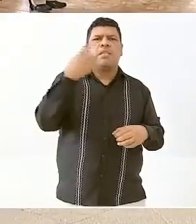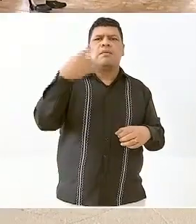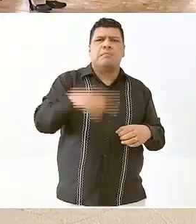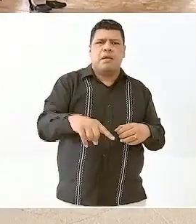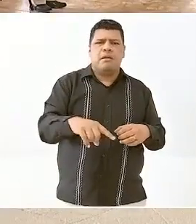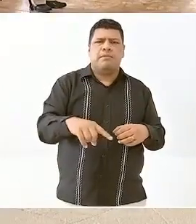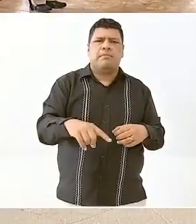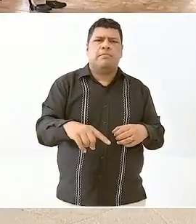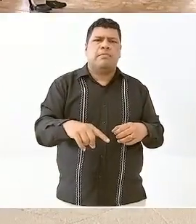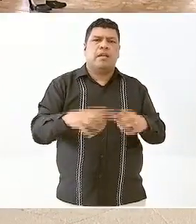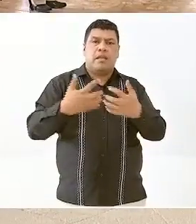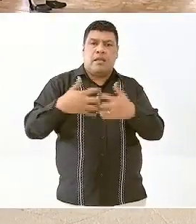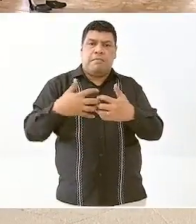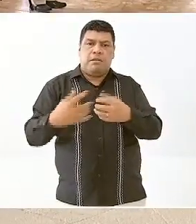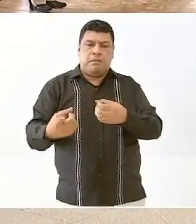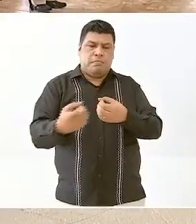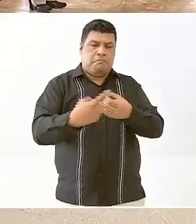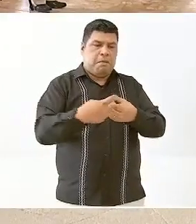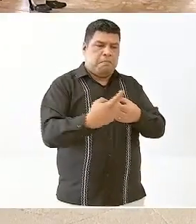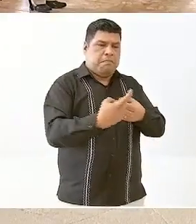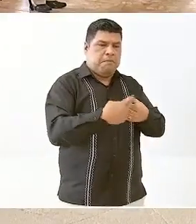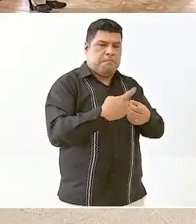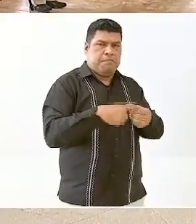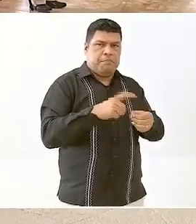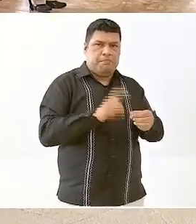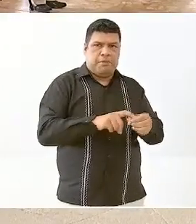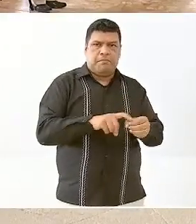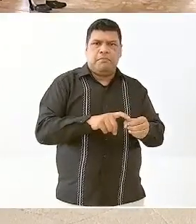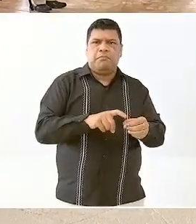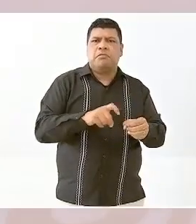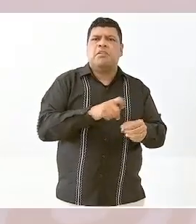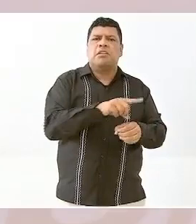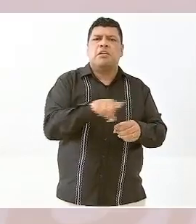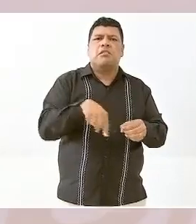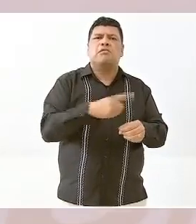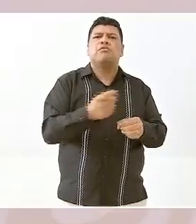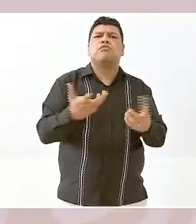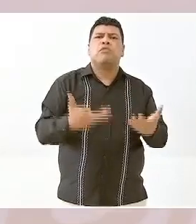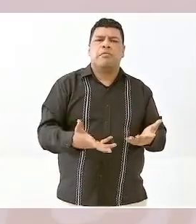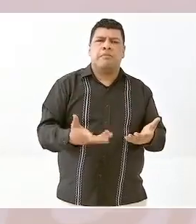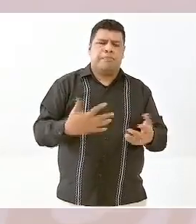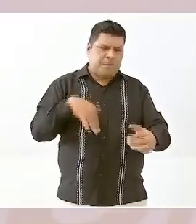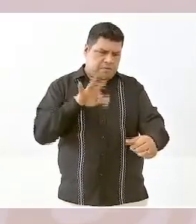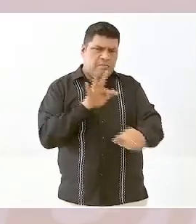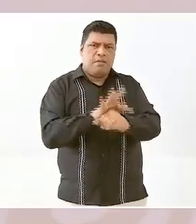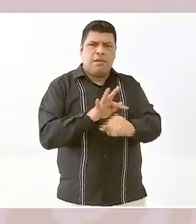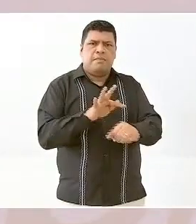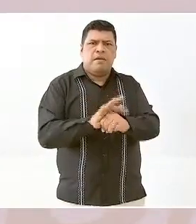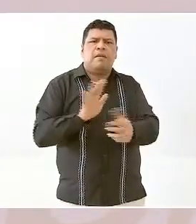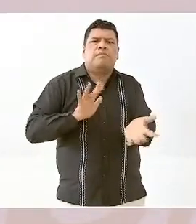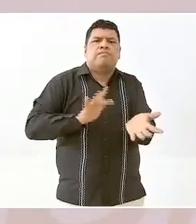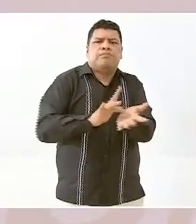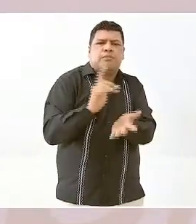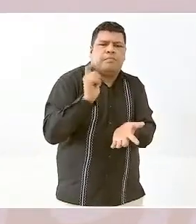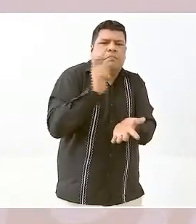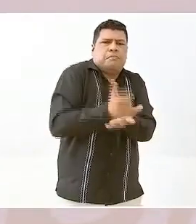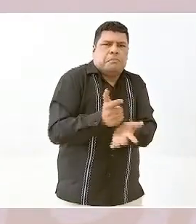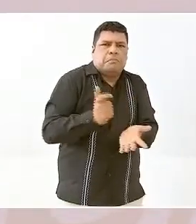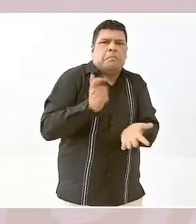instalen en estos parques industriales reciban subsidio, apoyo,